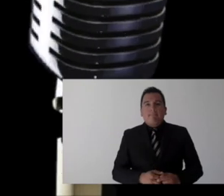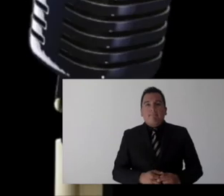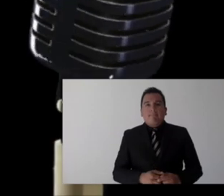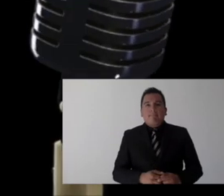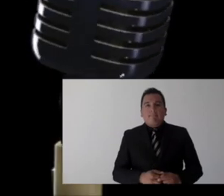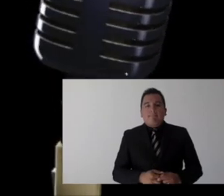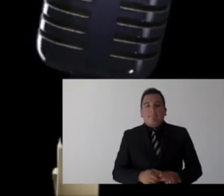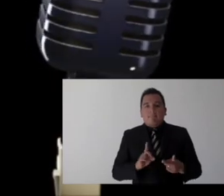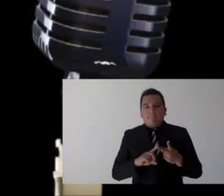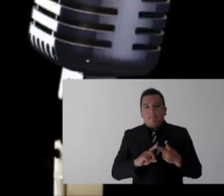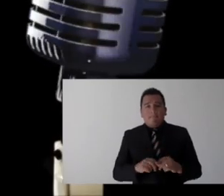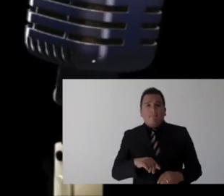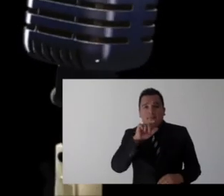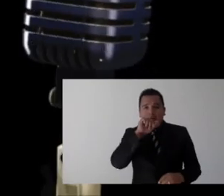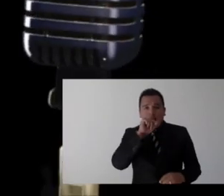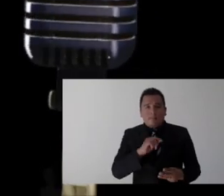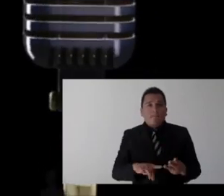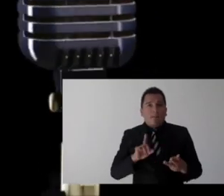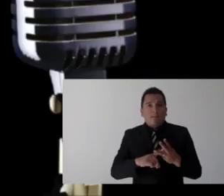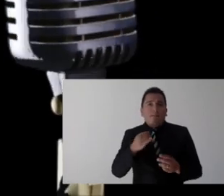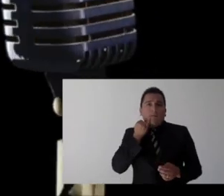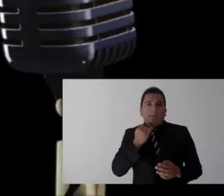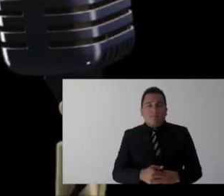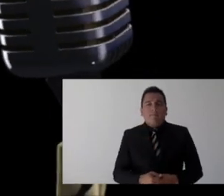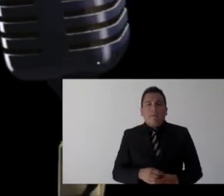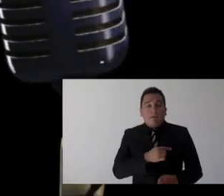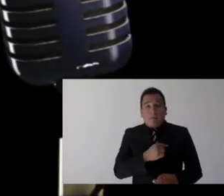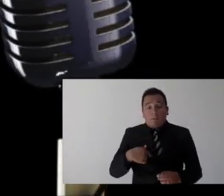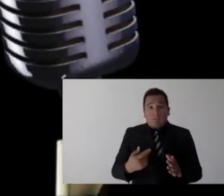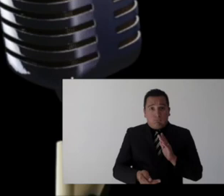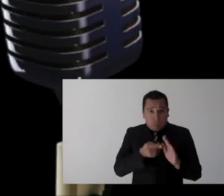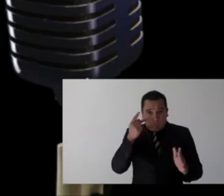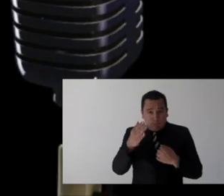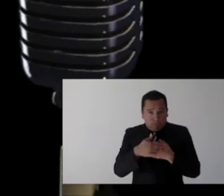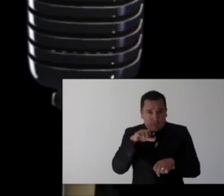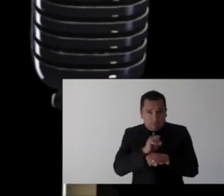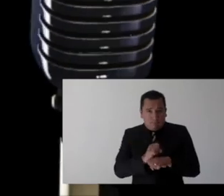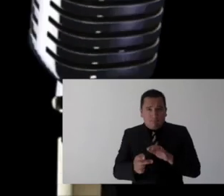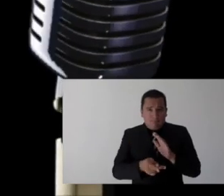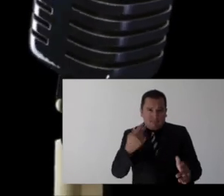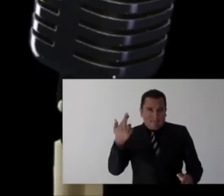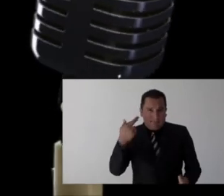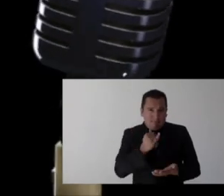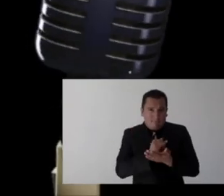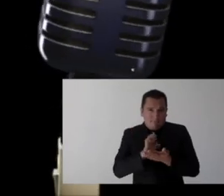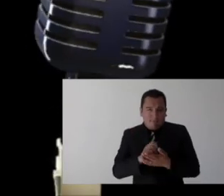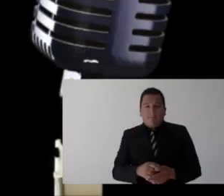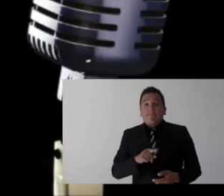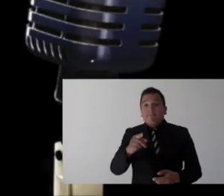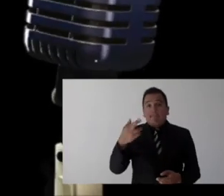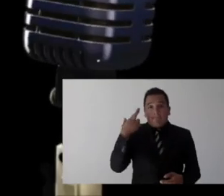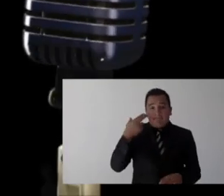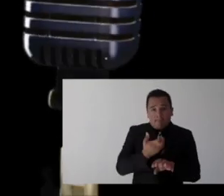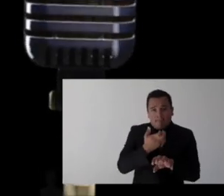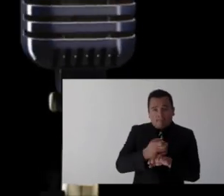y también tenemos el Instagram. Nos escuchamos la próxima semana. Agradecemos a la Red Estatal de Radio por esta oportunidad de estar en contacto con ustedes